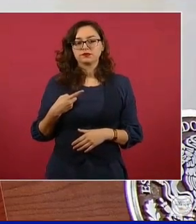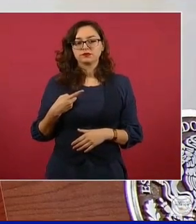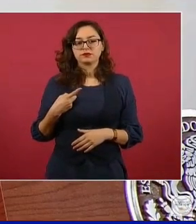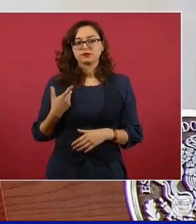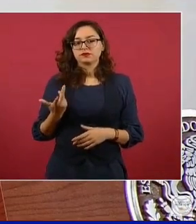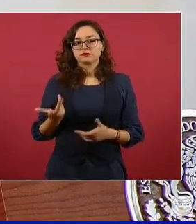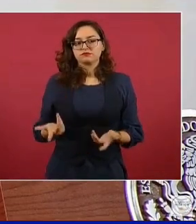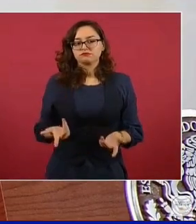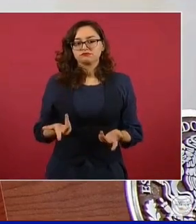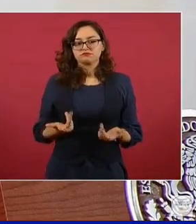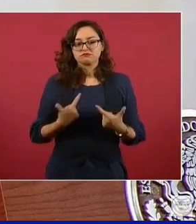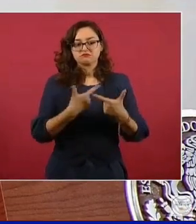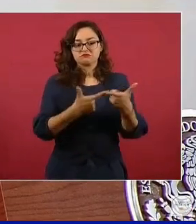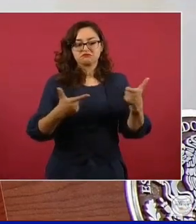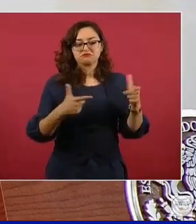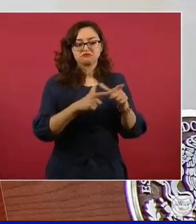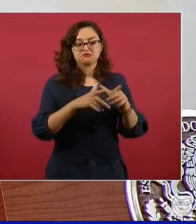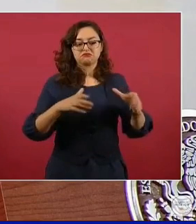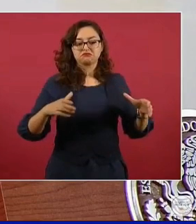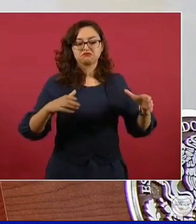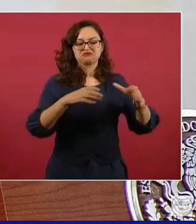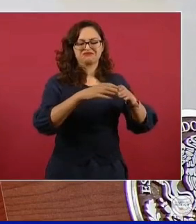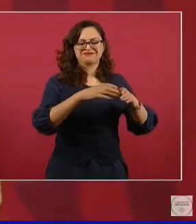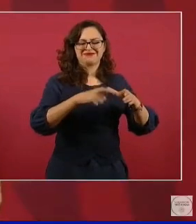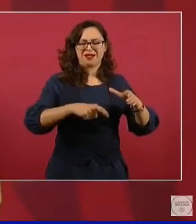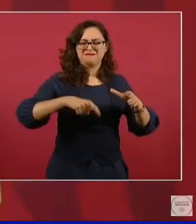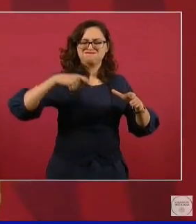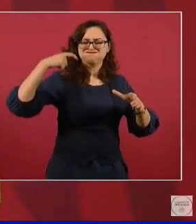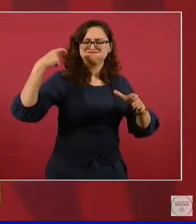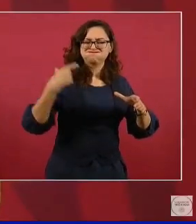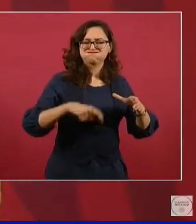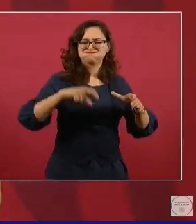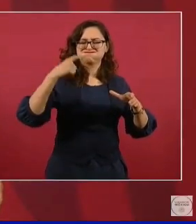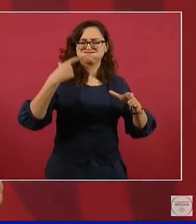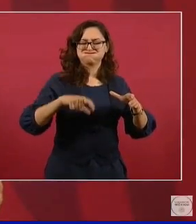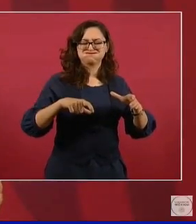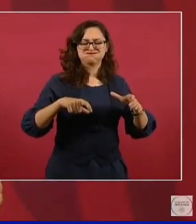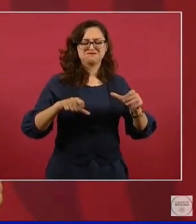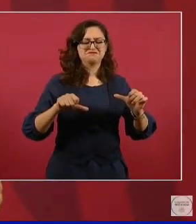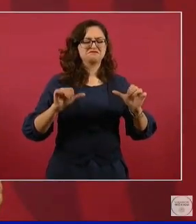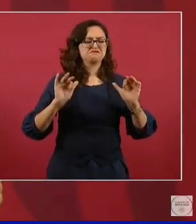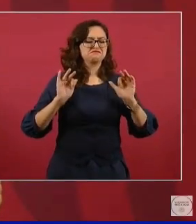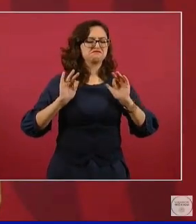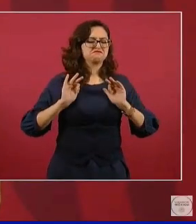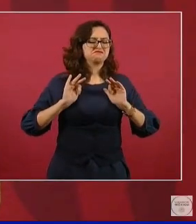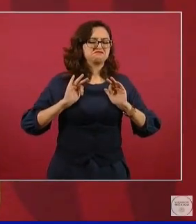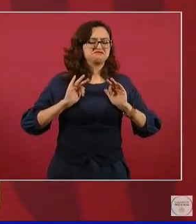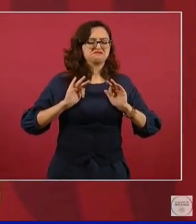un grupo que lo tiene todo, que vive colmado de